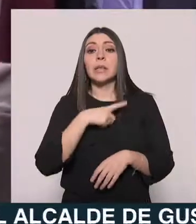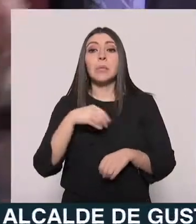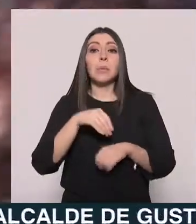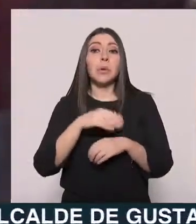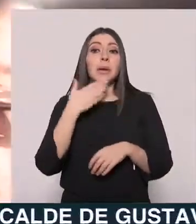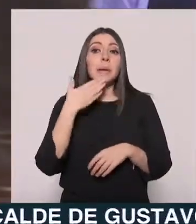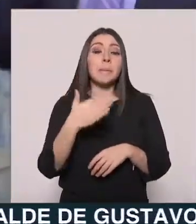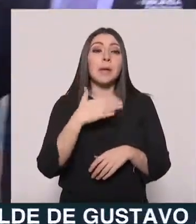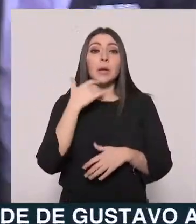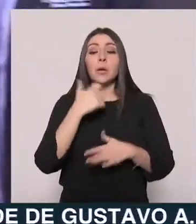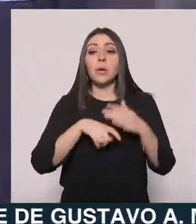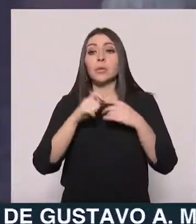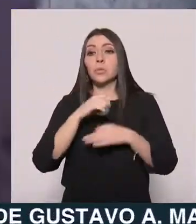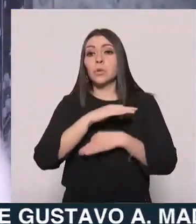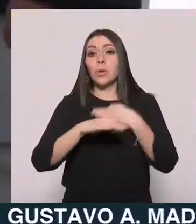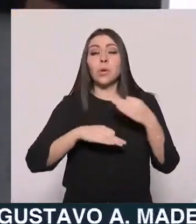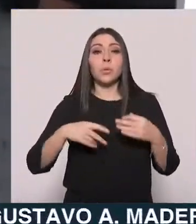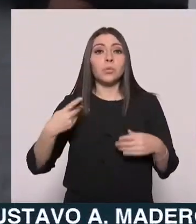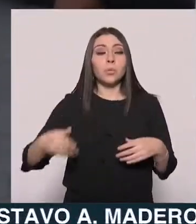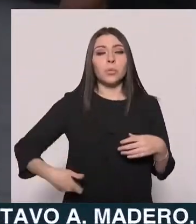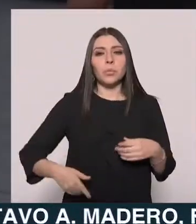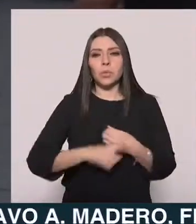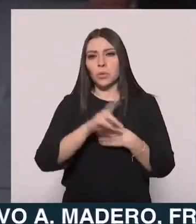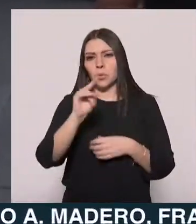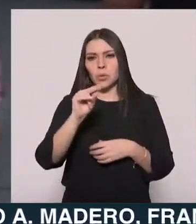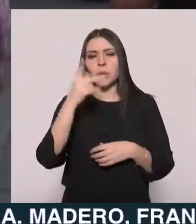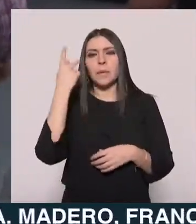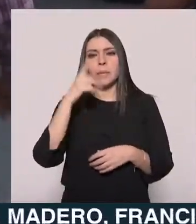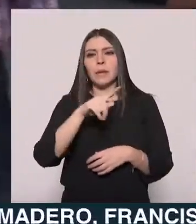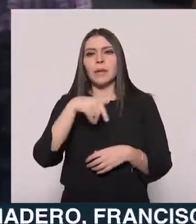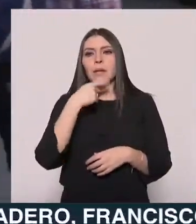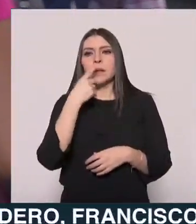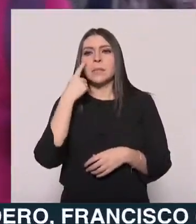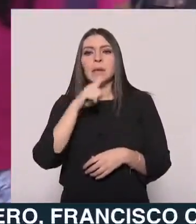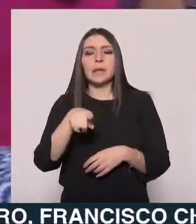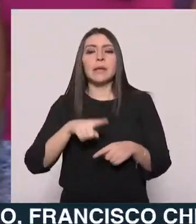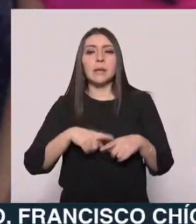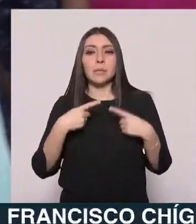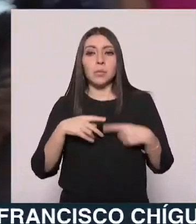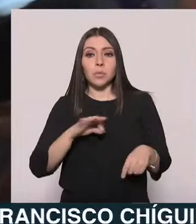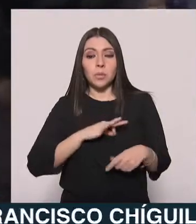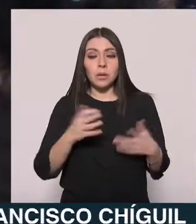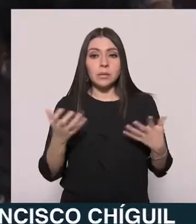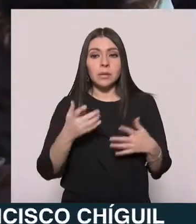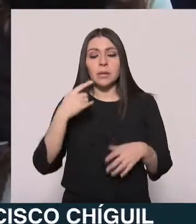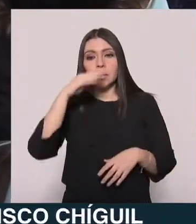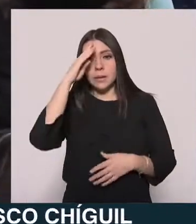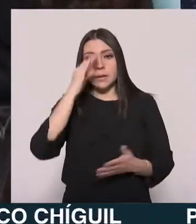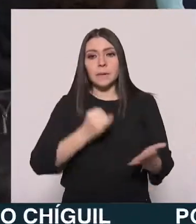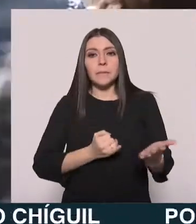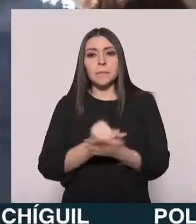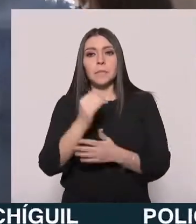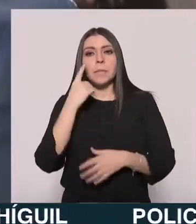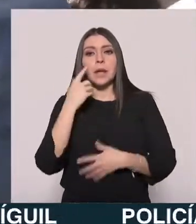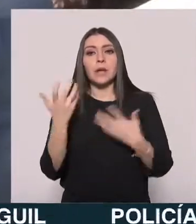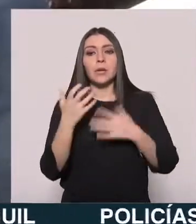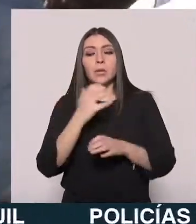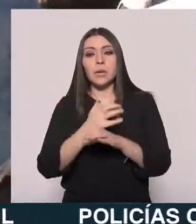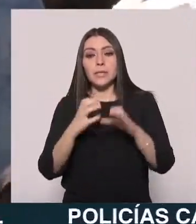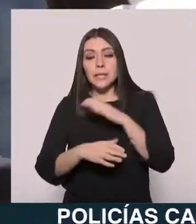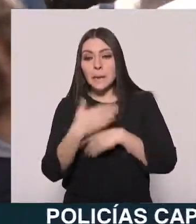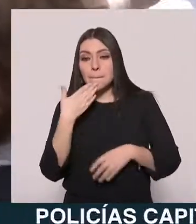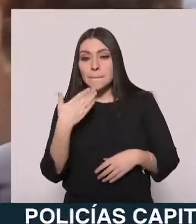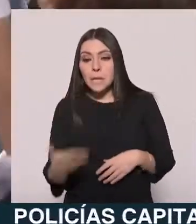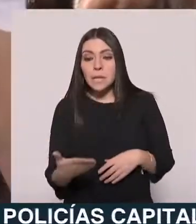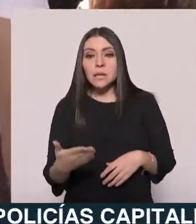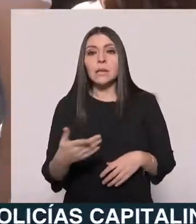la corrupción sea problema de todos, pero sí significa que si estén nuestras posibilidades en elegir entre hacer las cosas bien o hacer las cosas sin